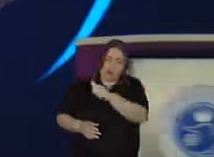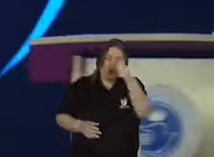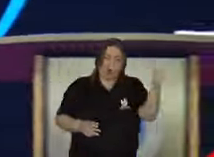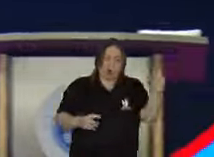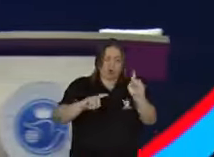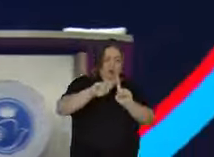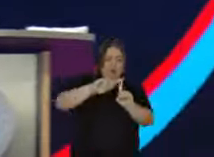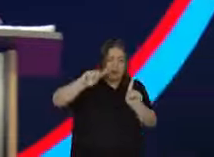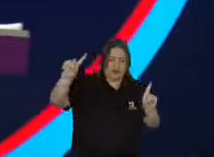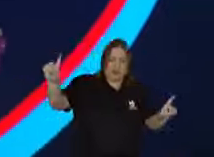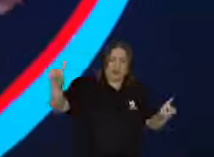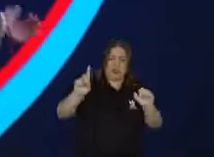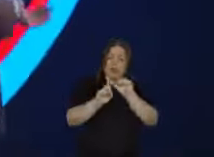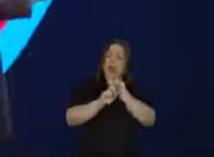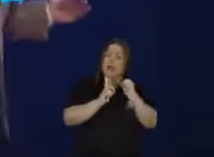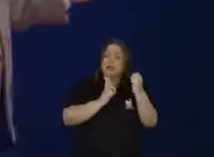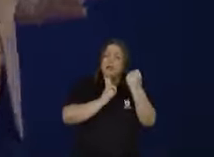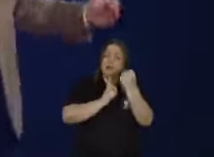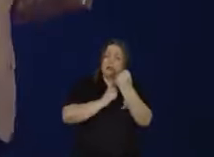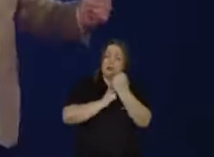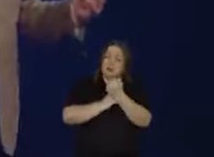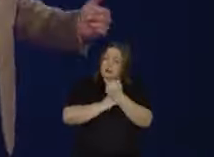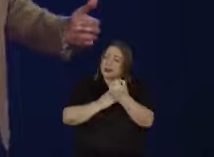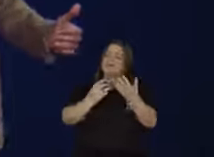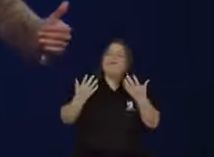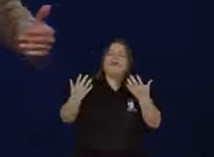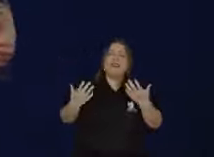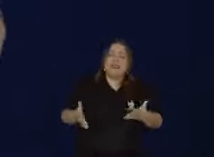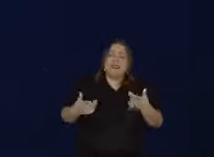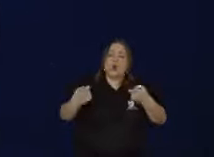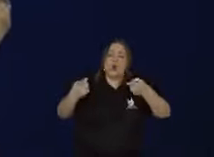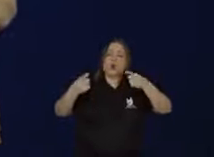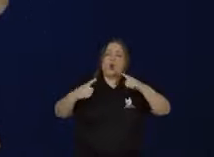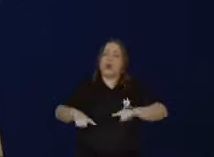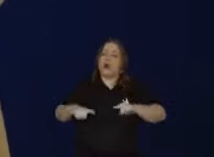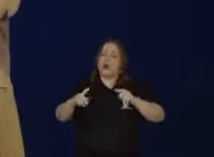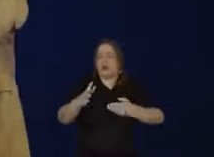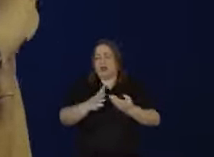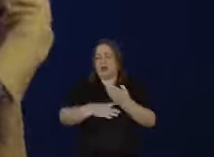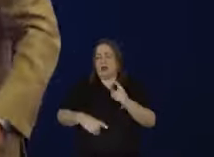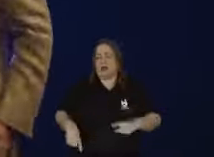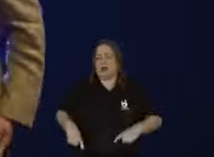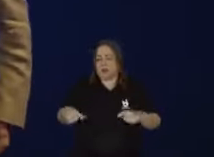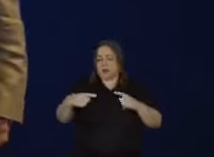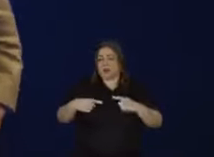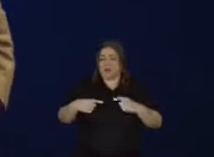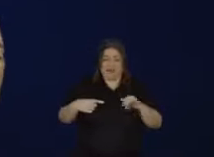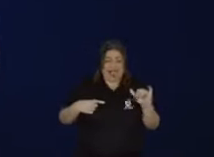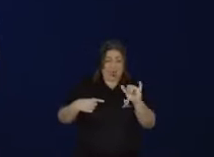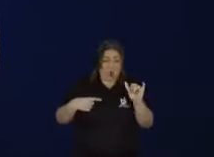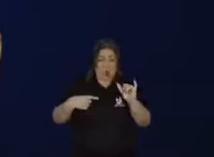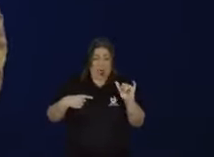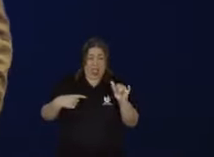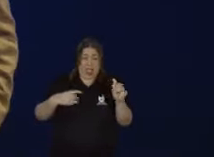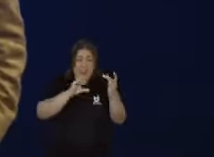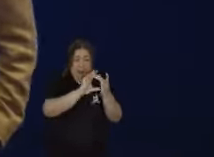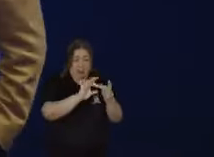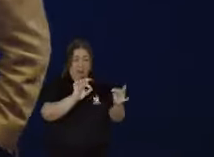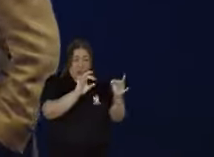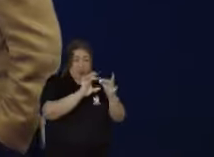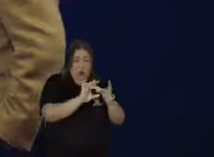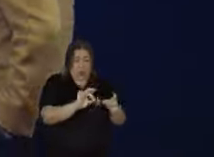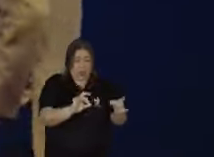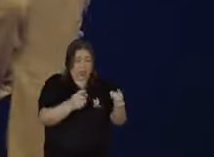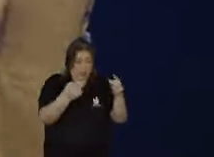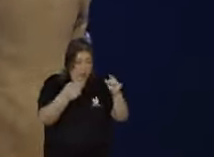Las circunstancias nos atraviesan en la vida, como la que te estoy contando de lo que nos